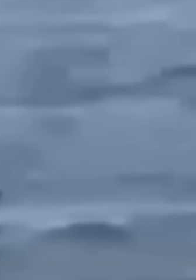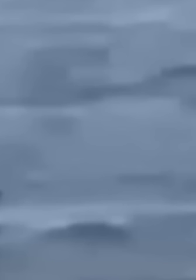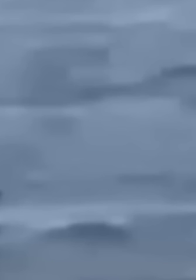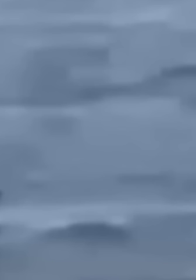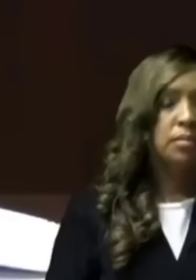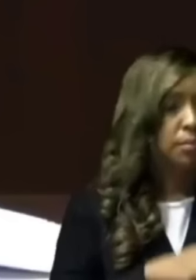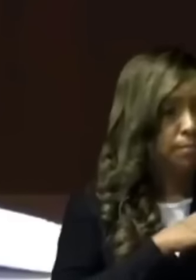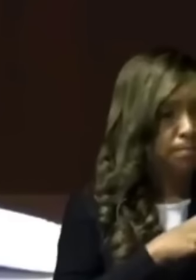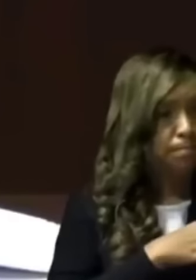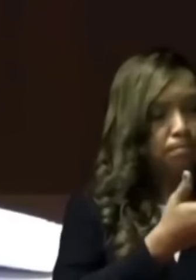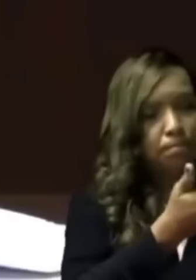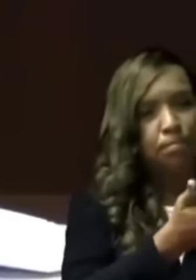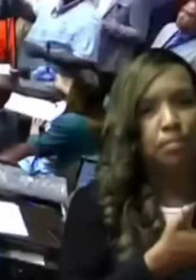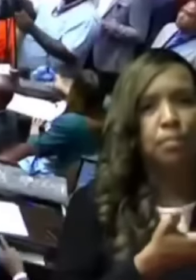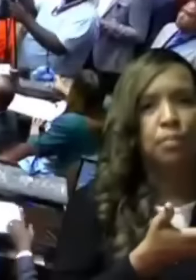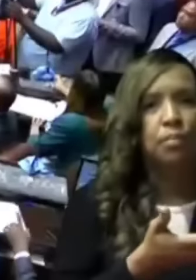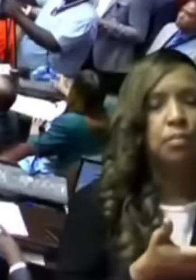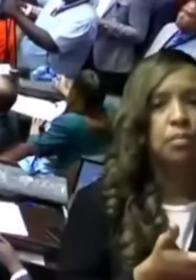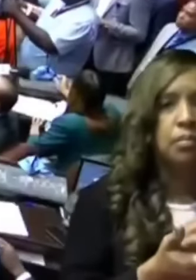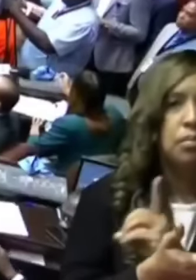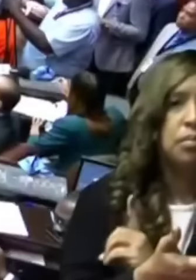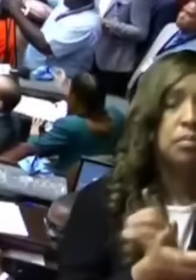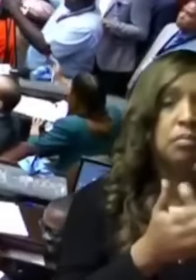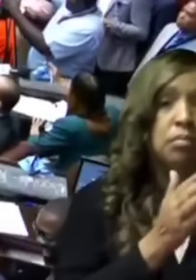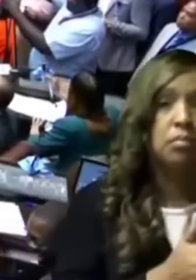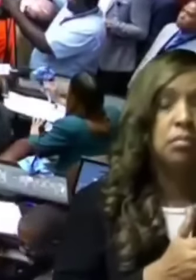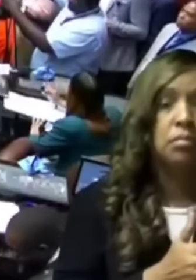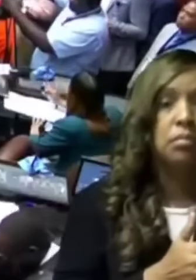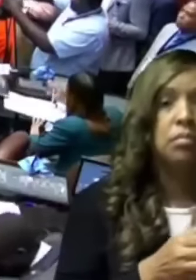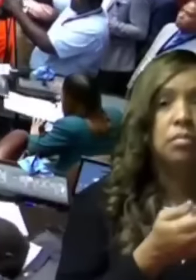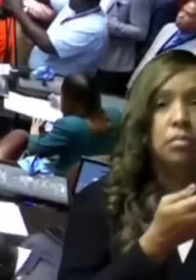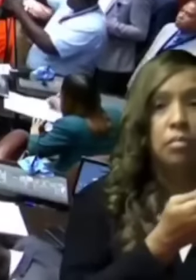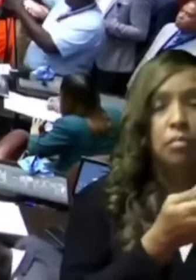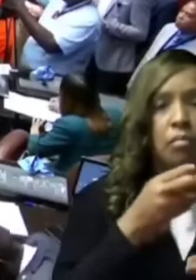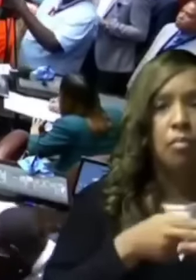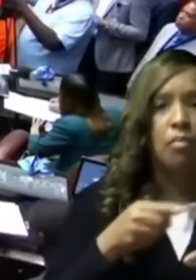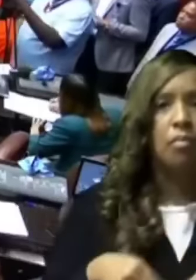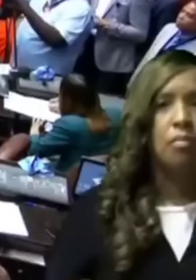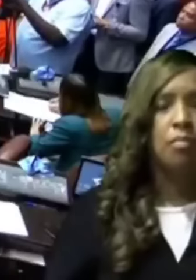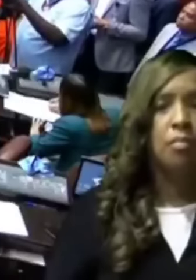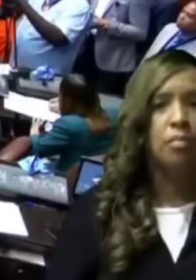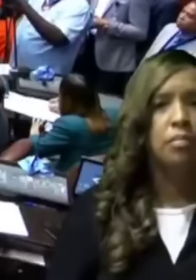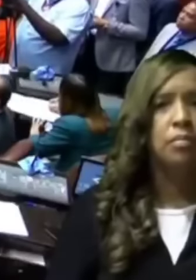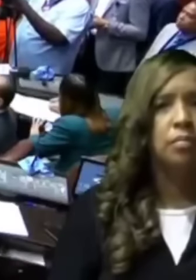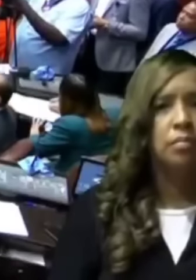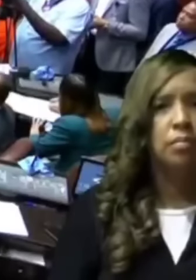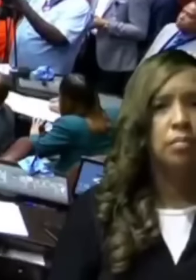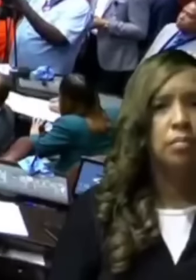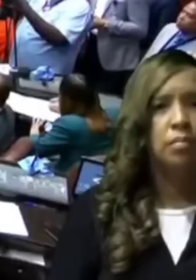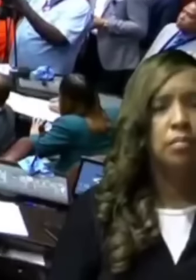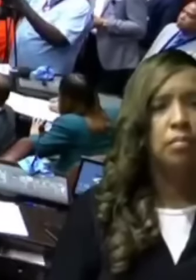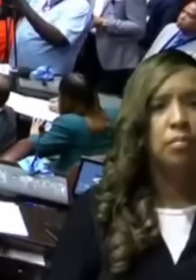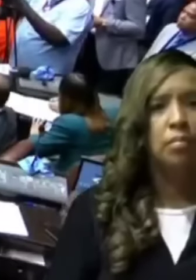de comentarios. Aquí sí hay, ¿verdad? Bueno. Muchas gracias,